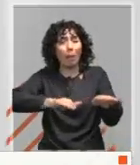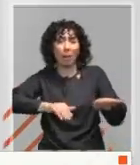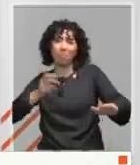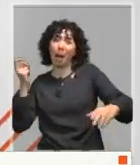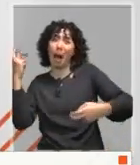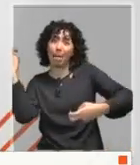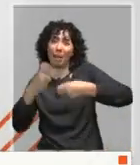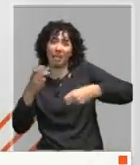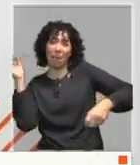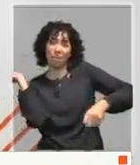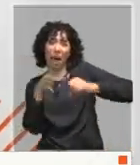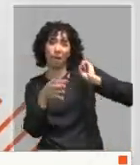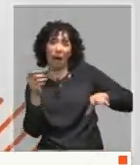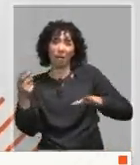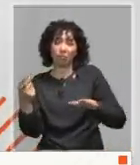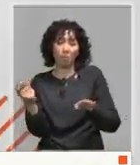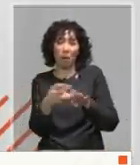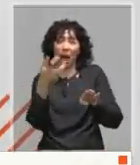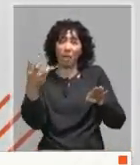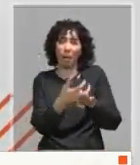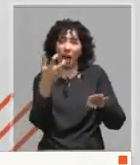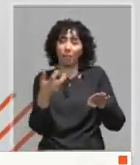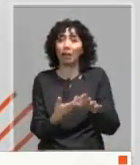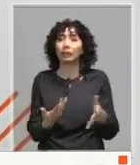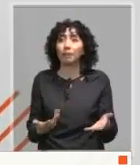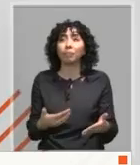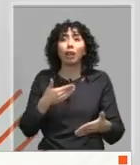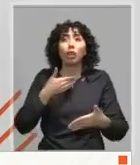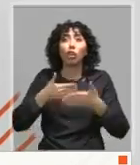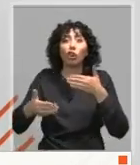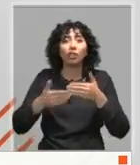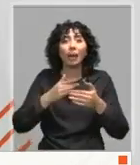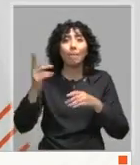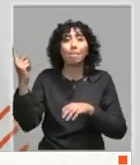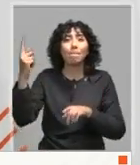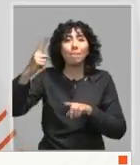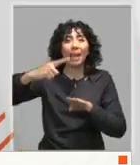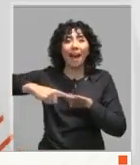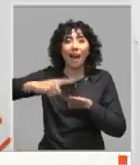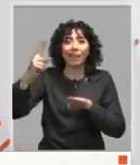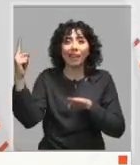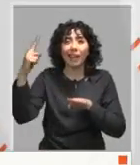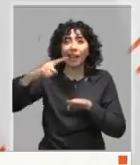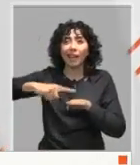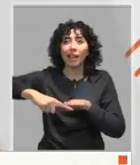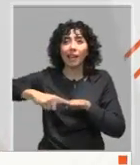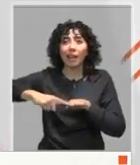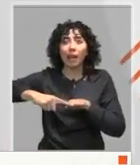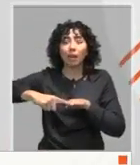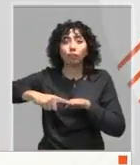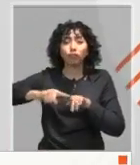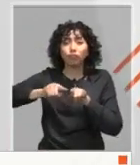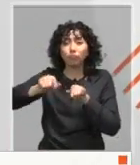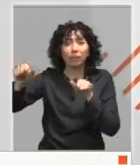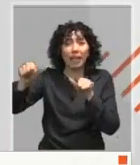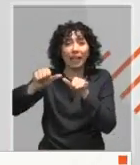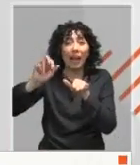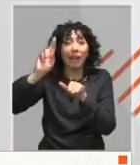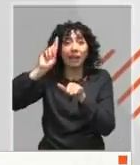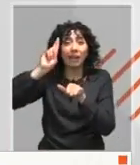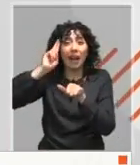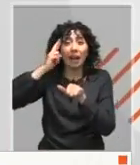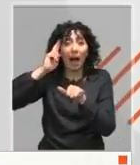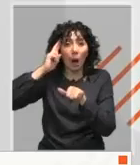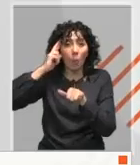del Maipo. Esto pasó en el peaje que está hacia Rancagua.